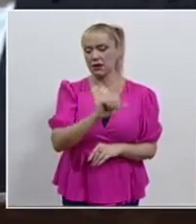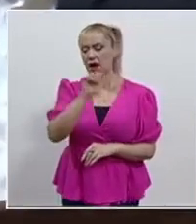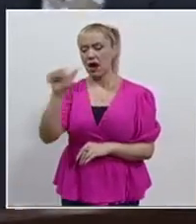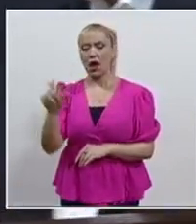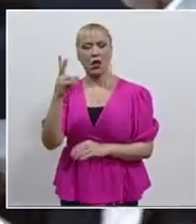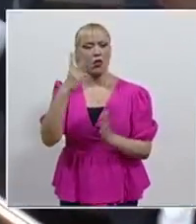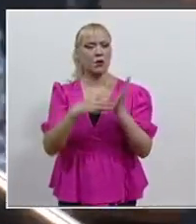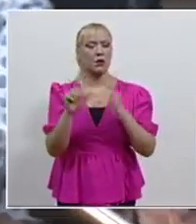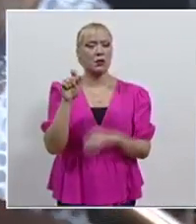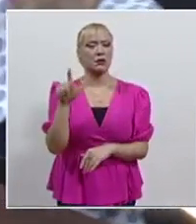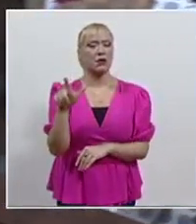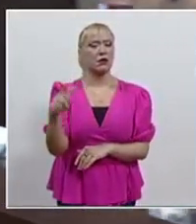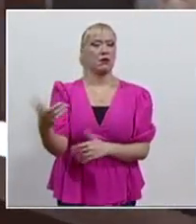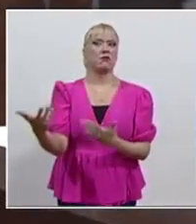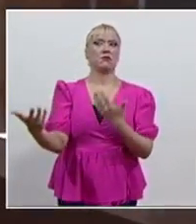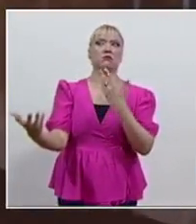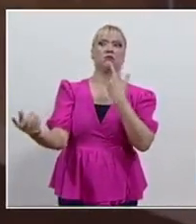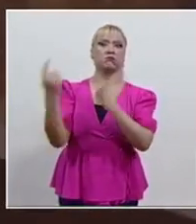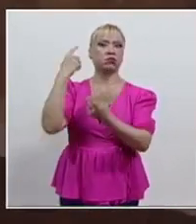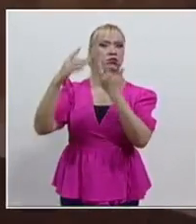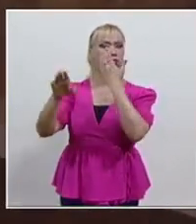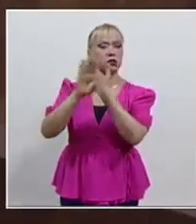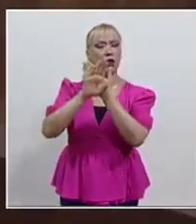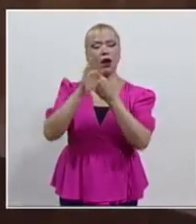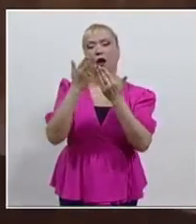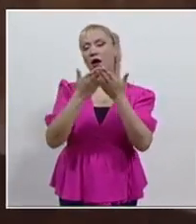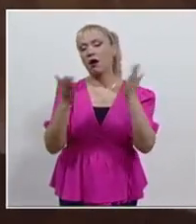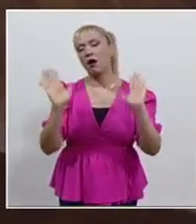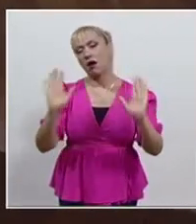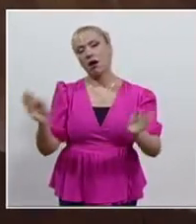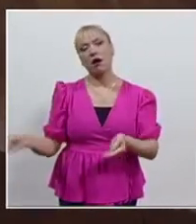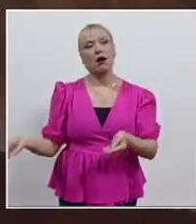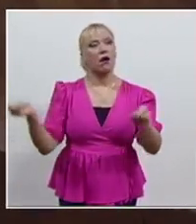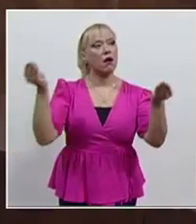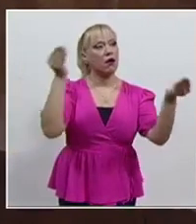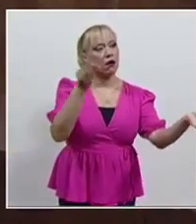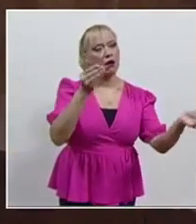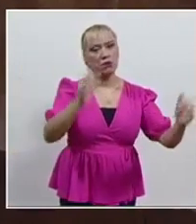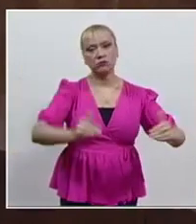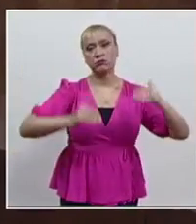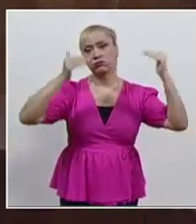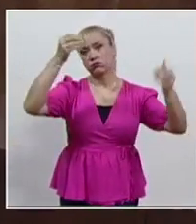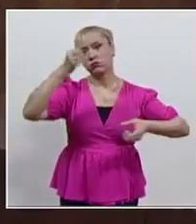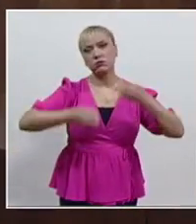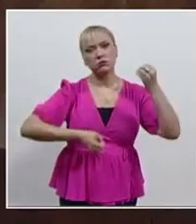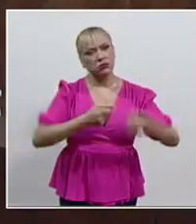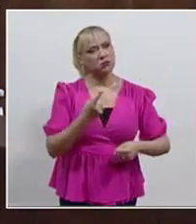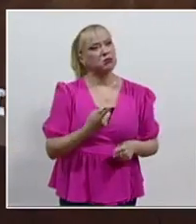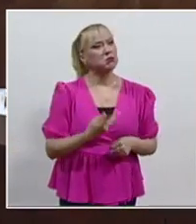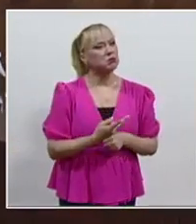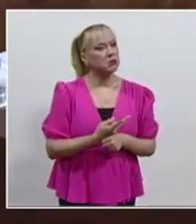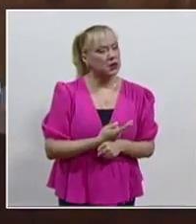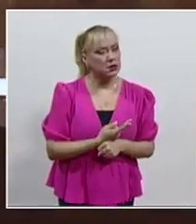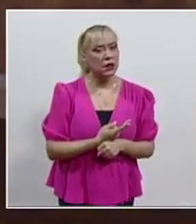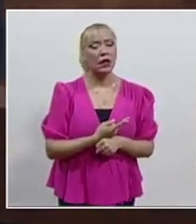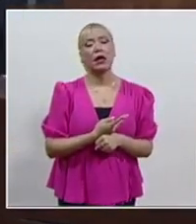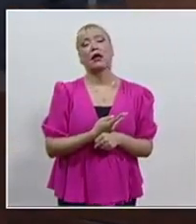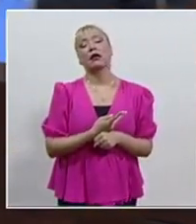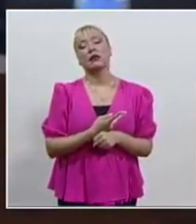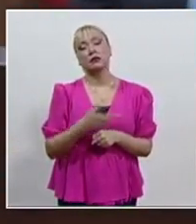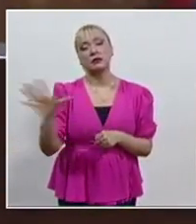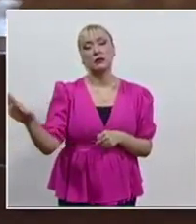2023-2027. Mediante acuerdo, el tribunal local turnó el asunto a la Sala Superior, explicando que se trataba de un proceso